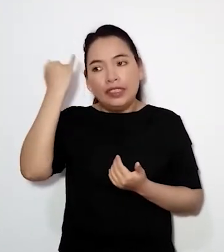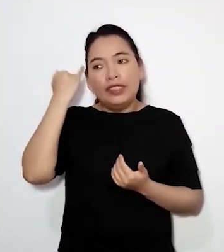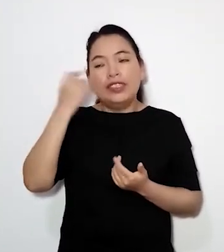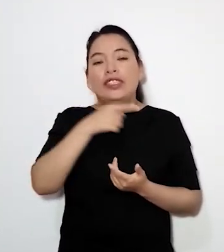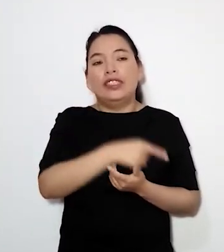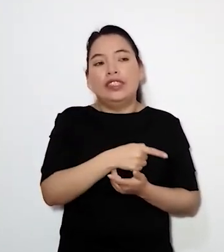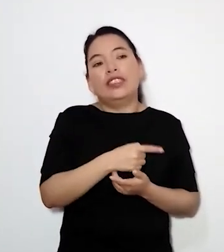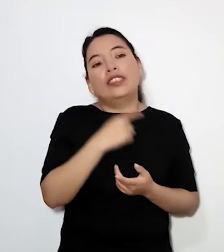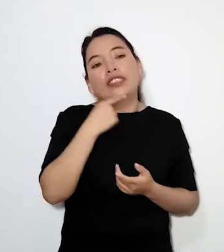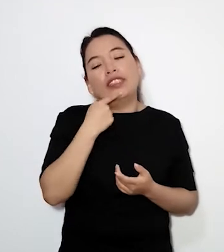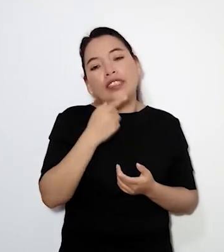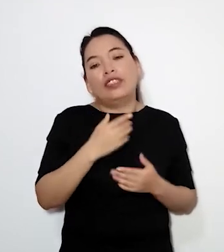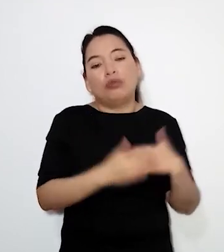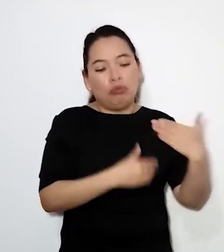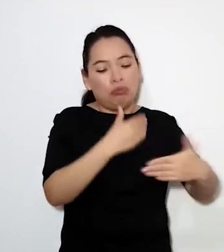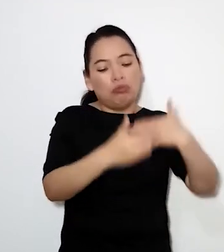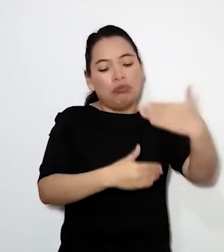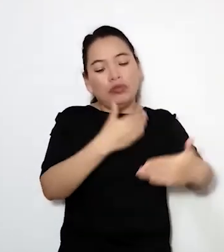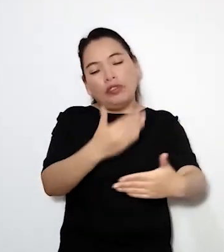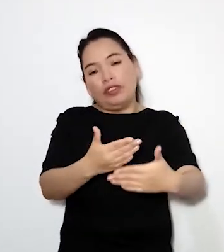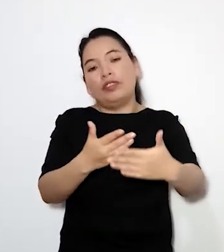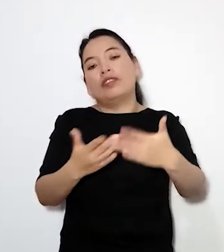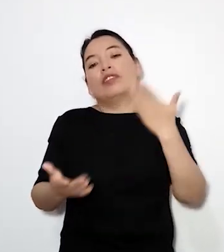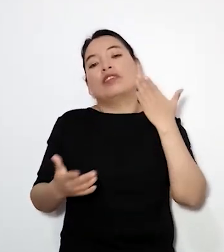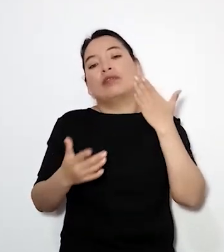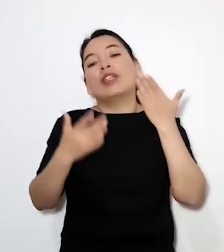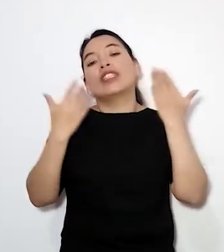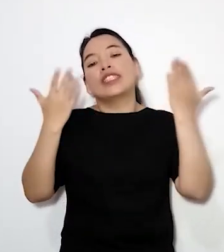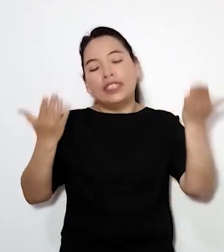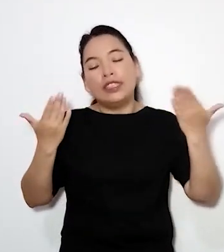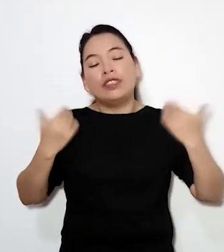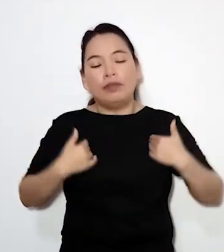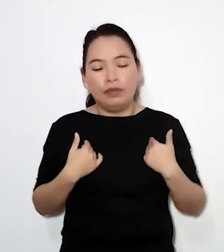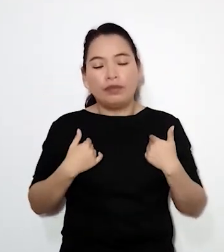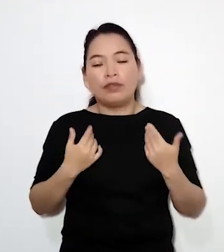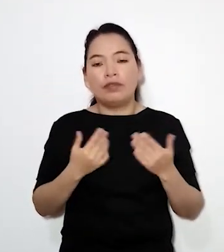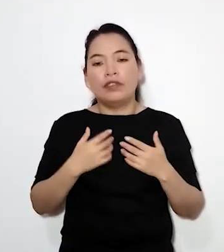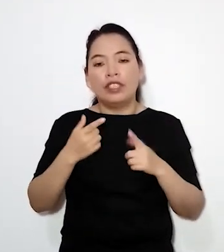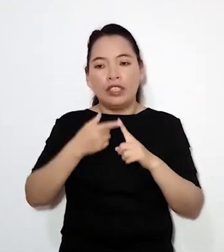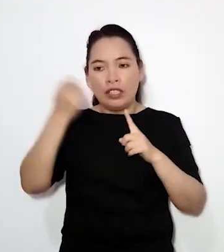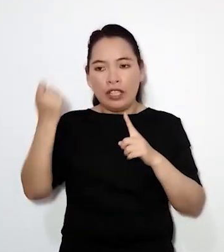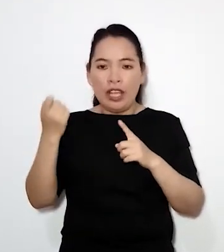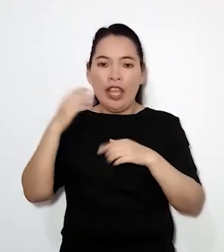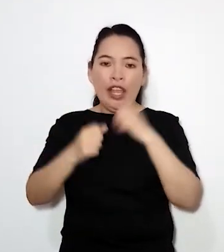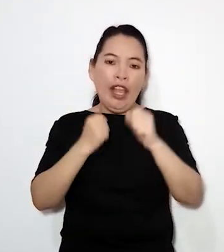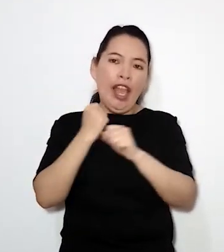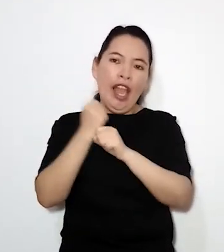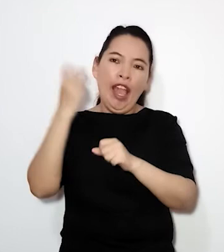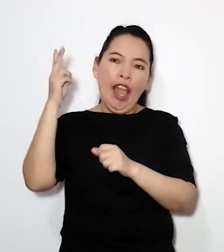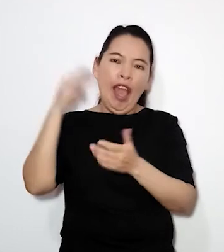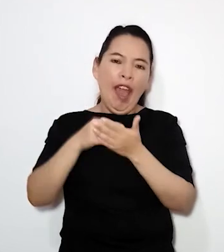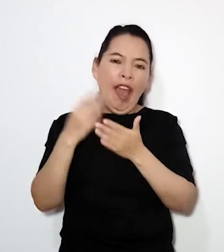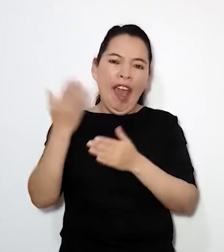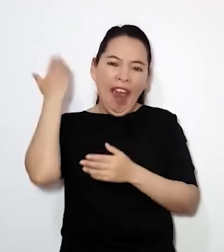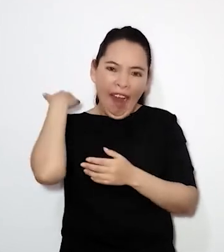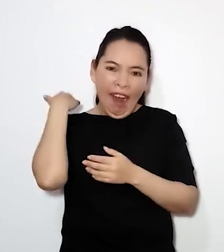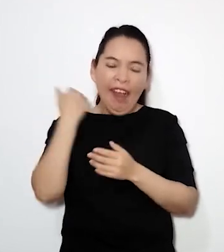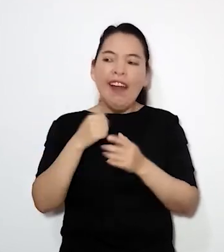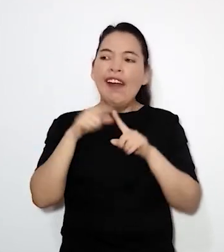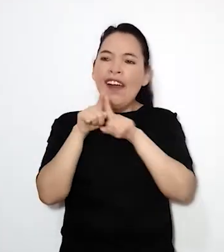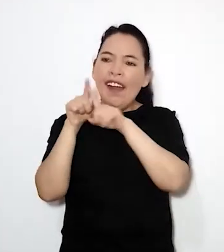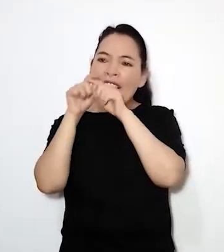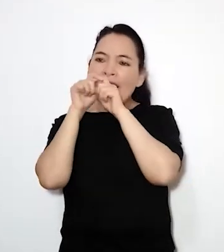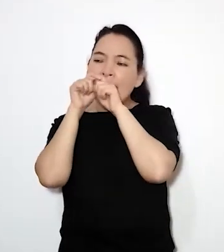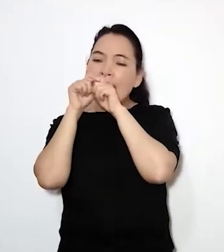se ha logrado desde la Declaración de Salamanca, el año pasado con el compromiso de Cali por la equidad y